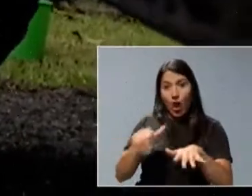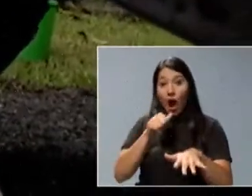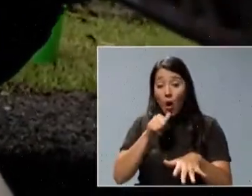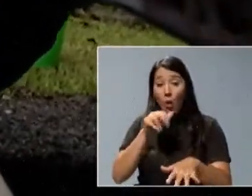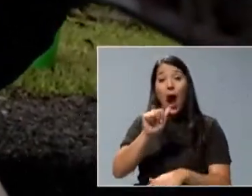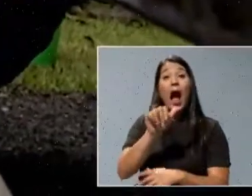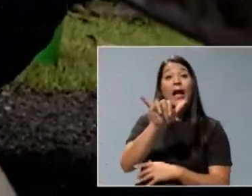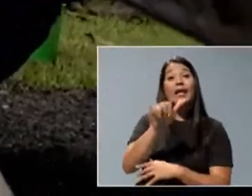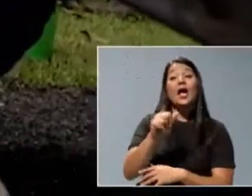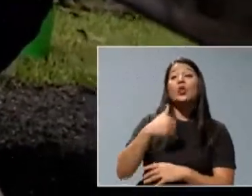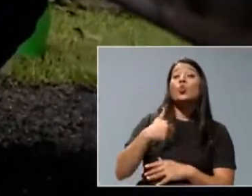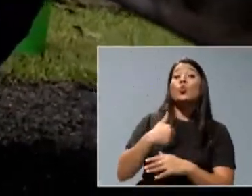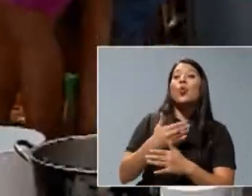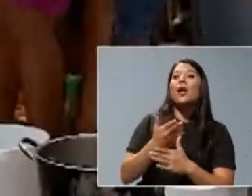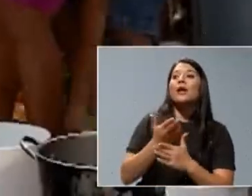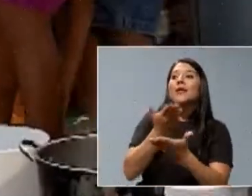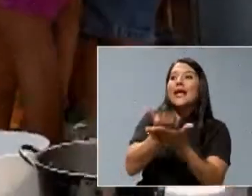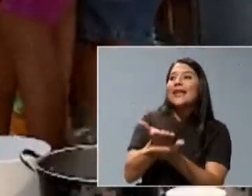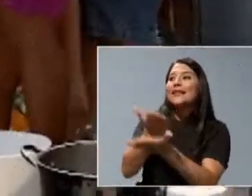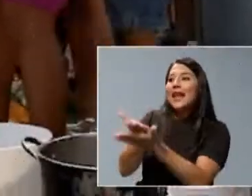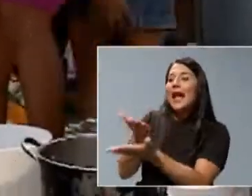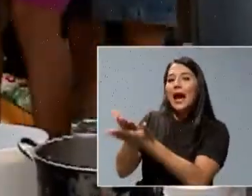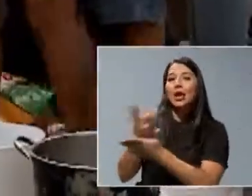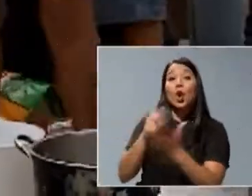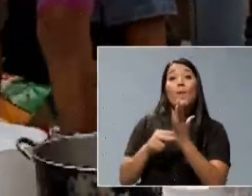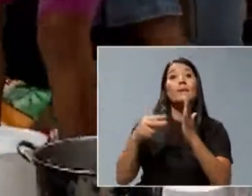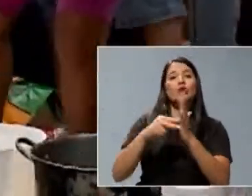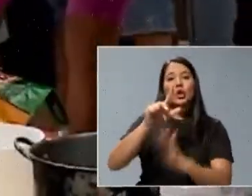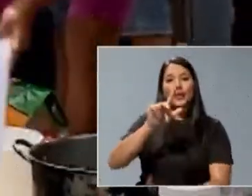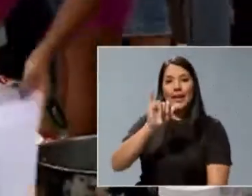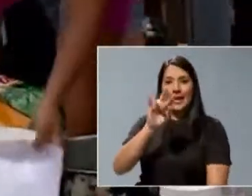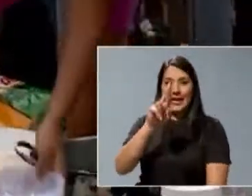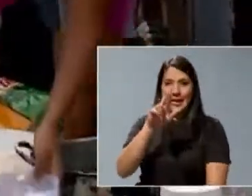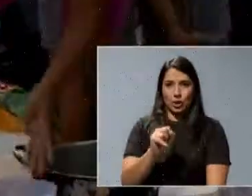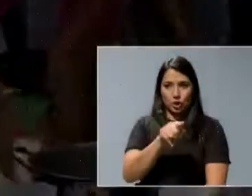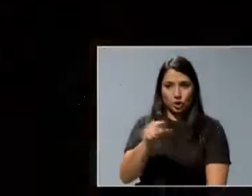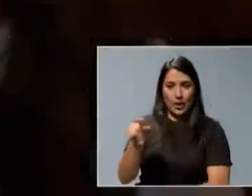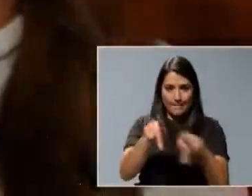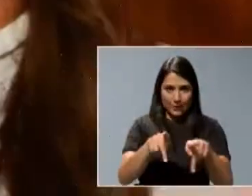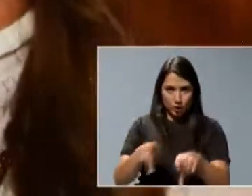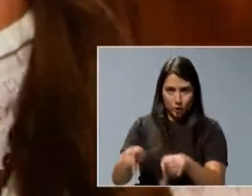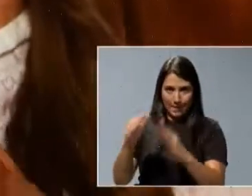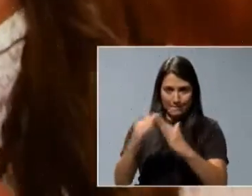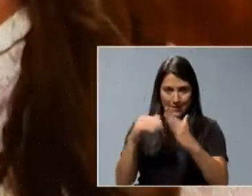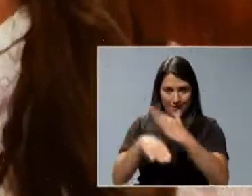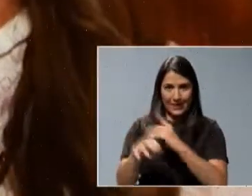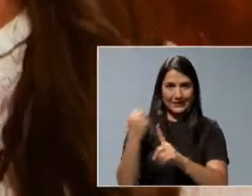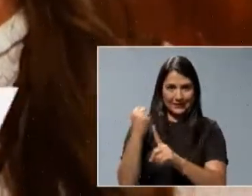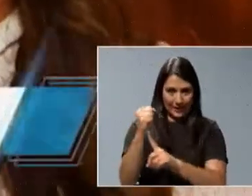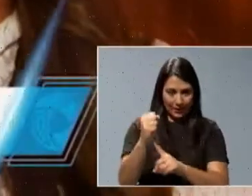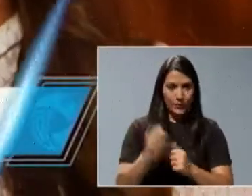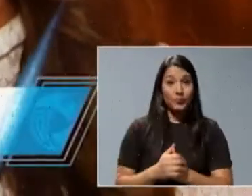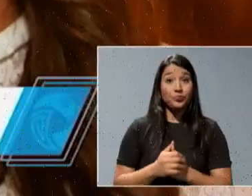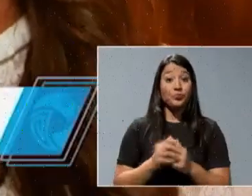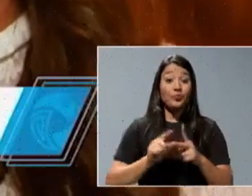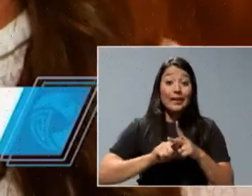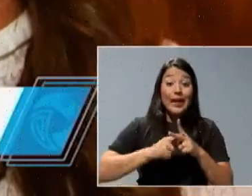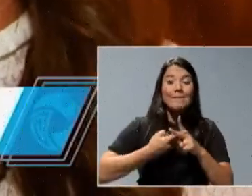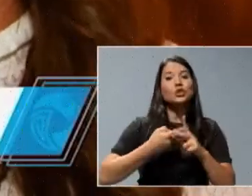2 millones de litros de agua potable entre los pobladores de Siquirres. Como te dije, empezó desde el 9 de